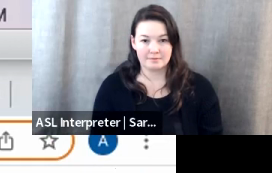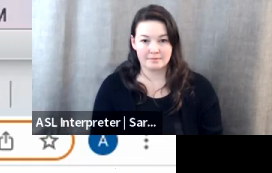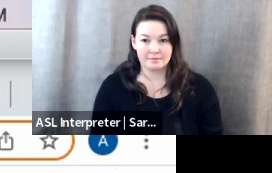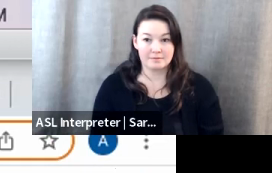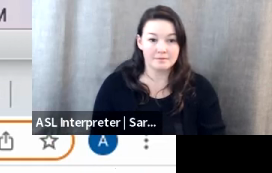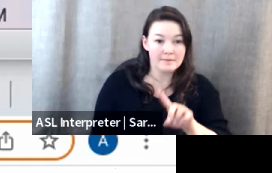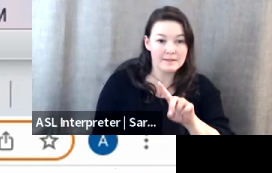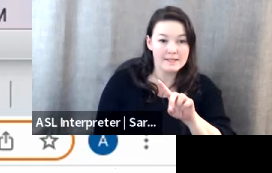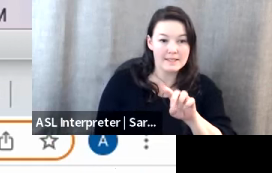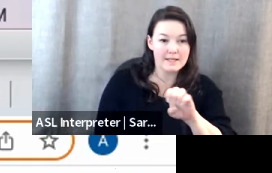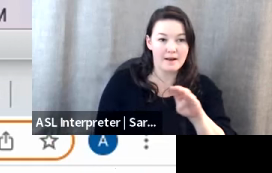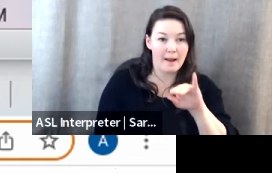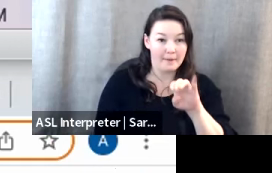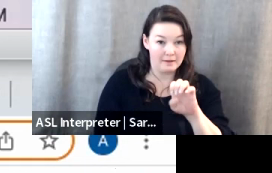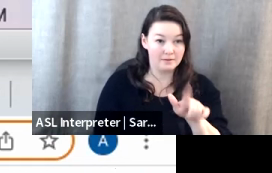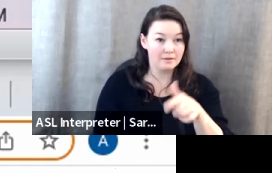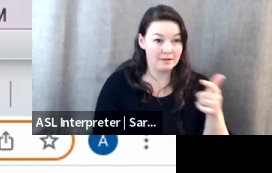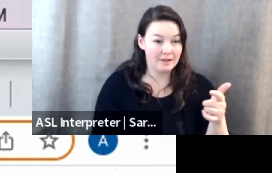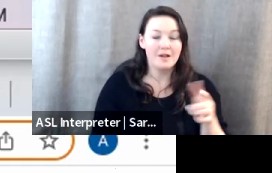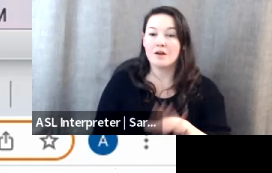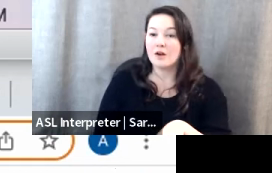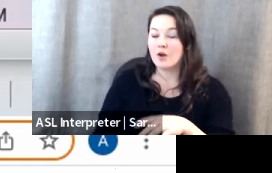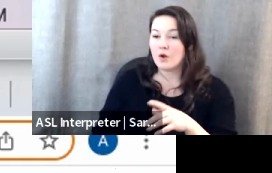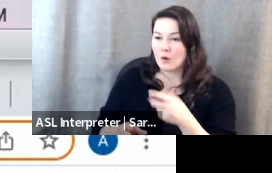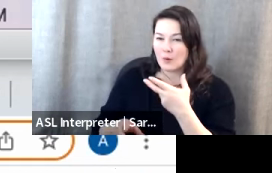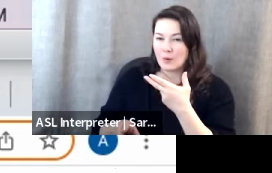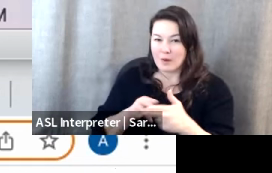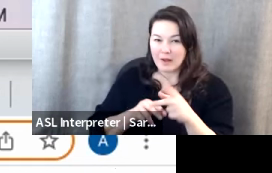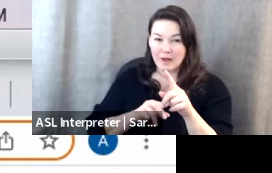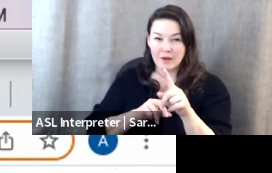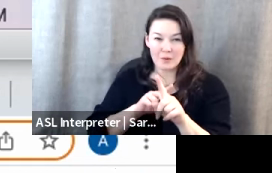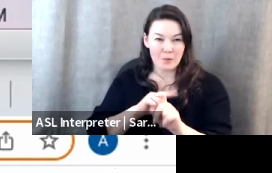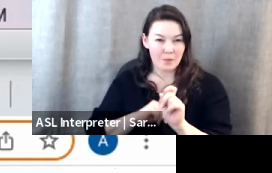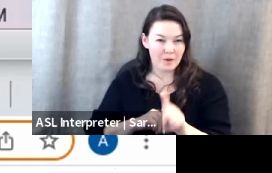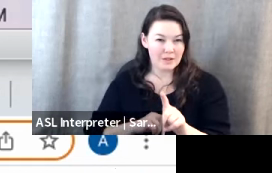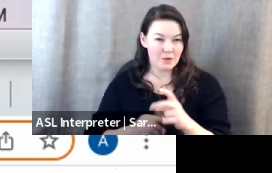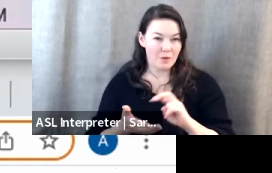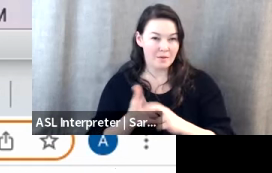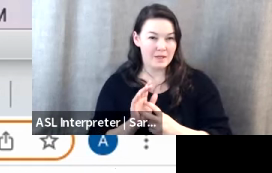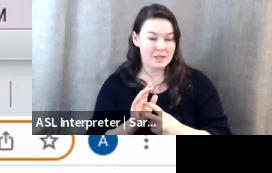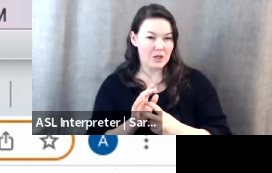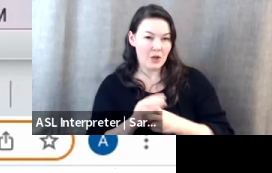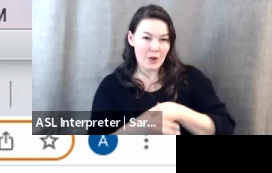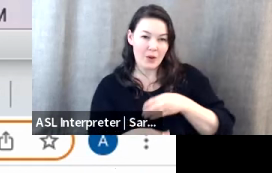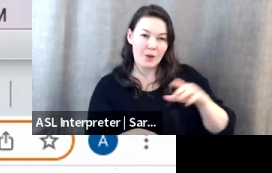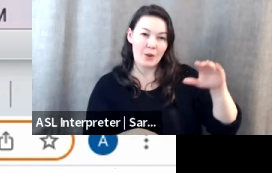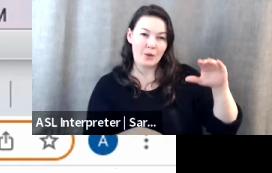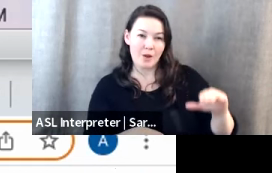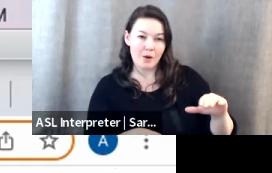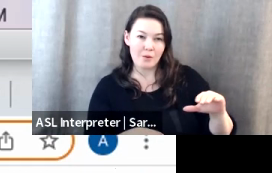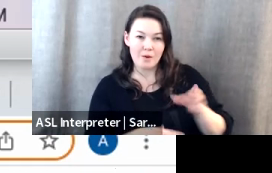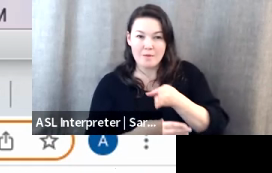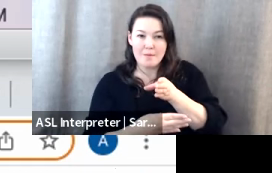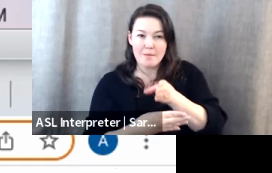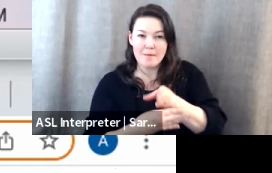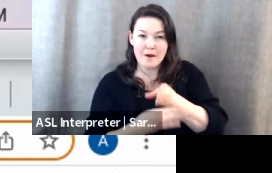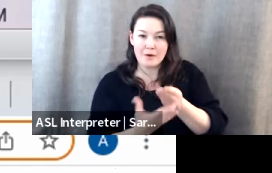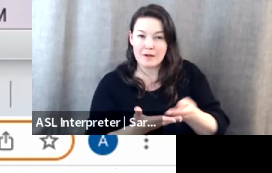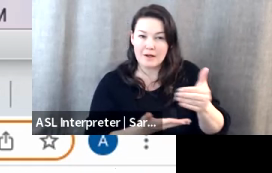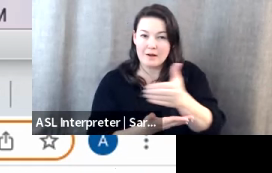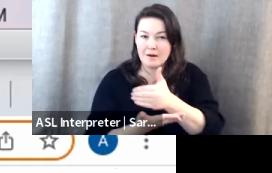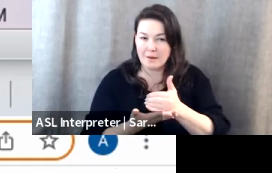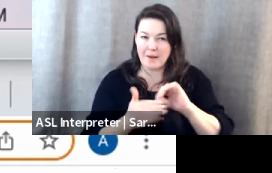Debbie. Quick question. How are we defining low to moderate income? Una pregunta rápida. ¿Cómo definimos